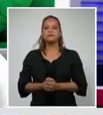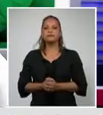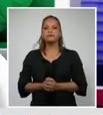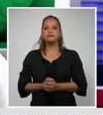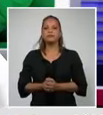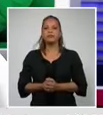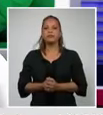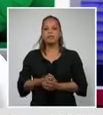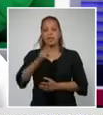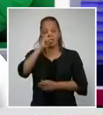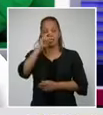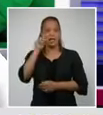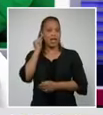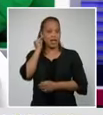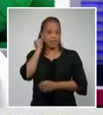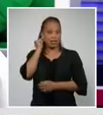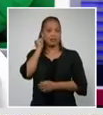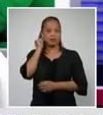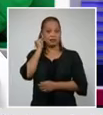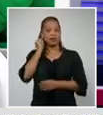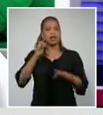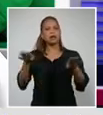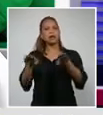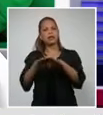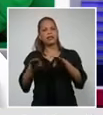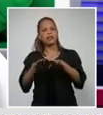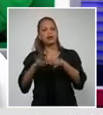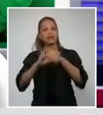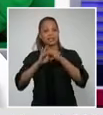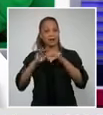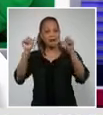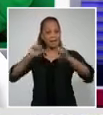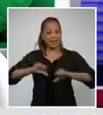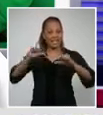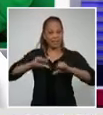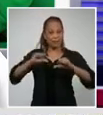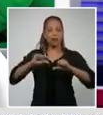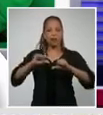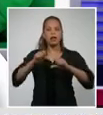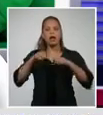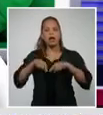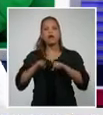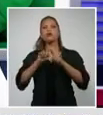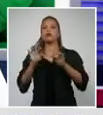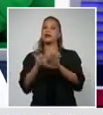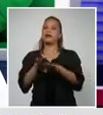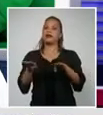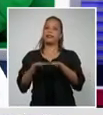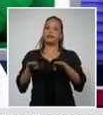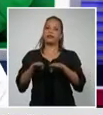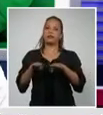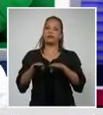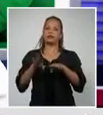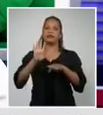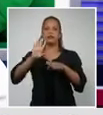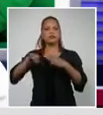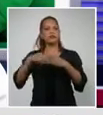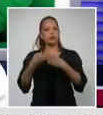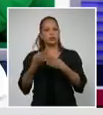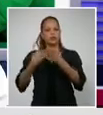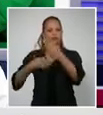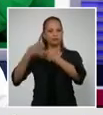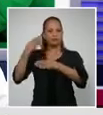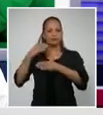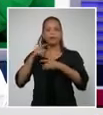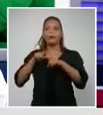niña crítica estable, que está negativa hace 5 días, pero se le